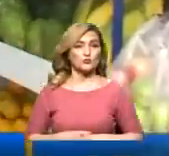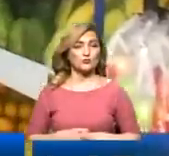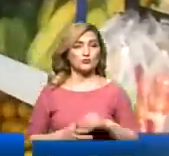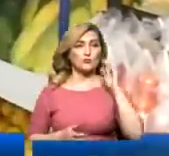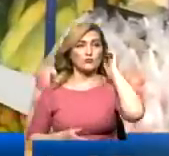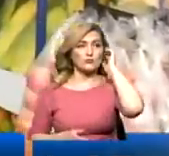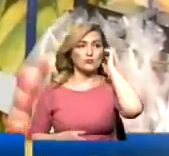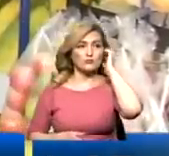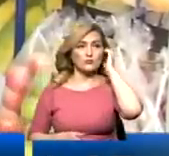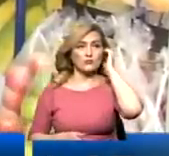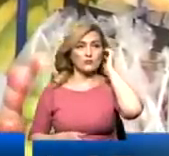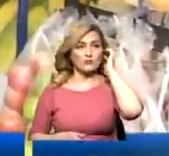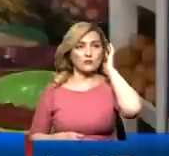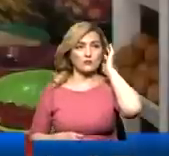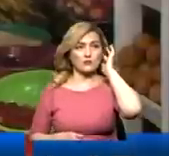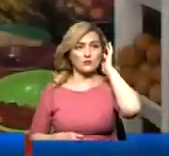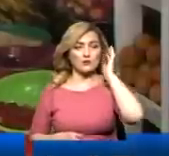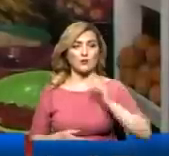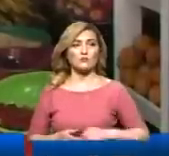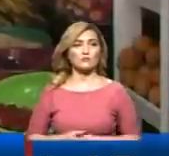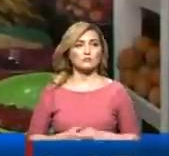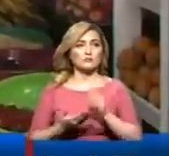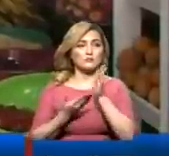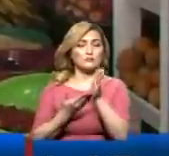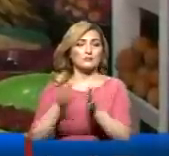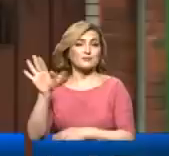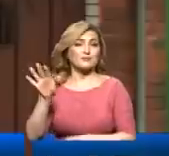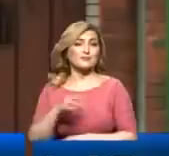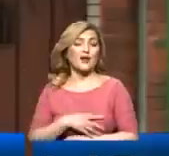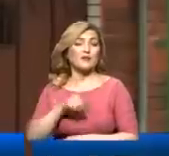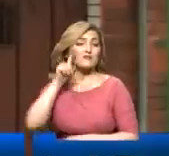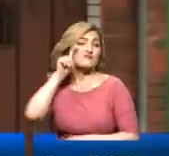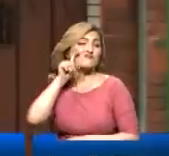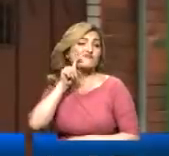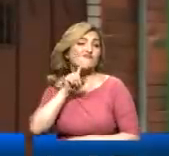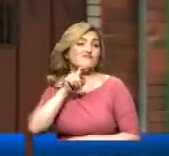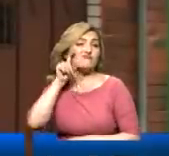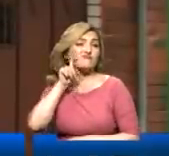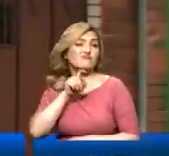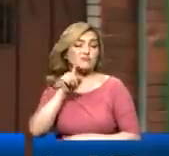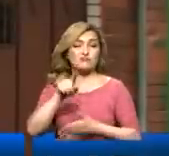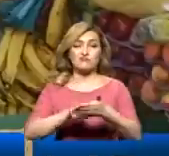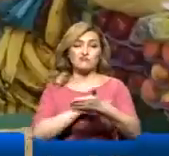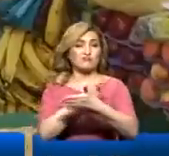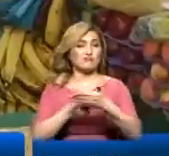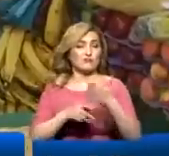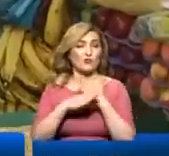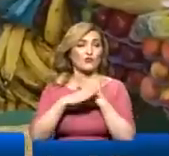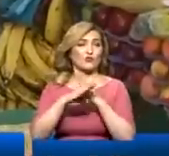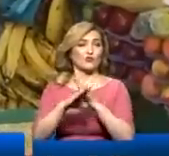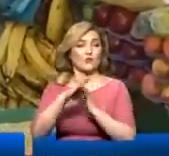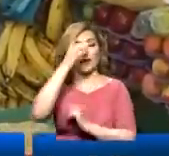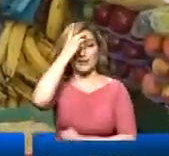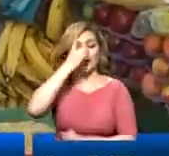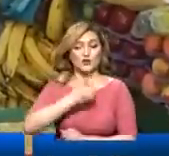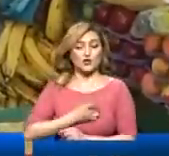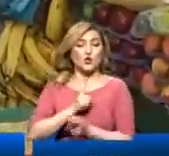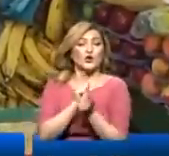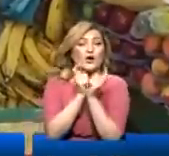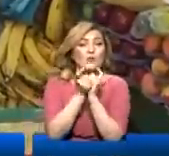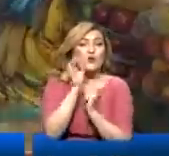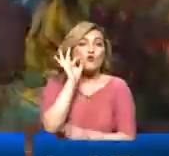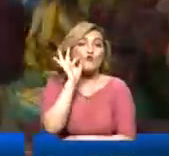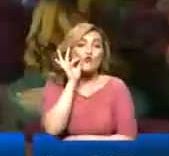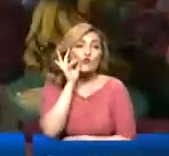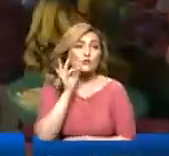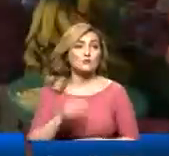esta crisis económica. Es el caso de esta barbería que está impedida de funcionar y que decidió transformarse en